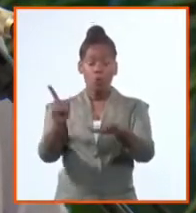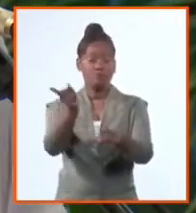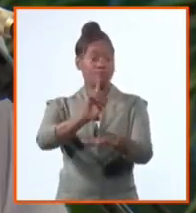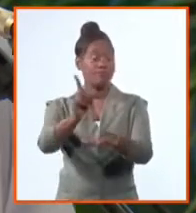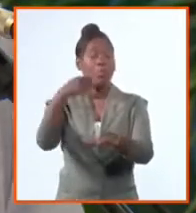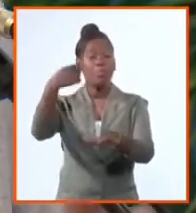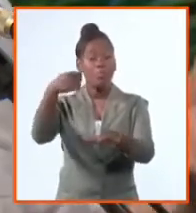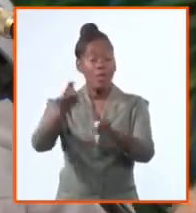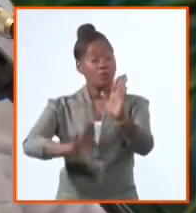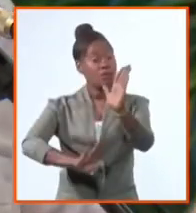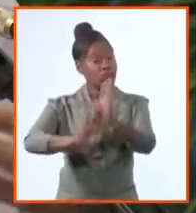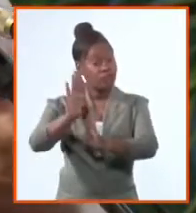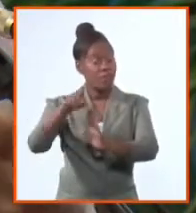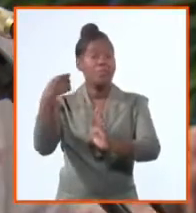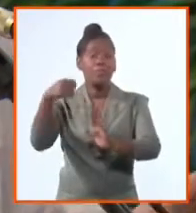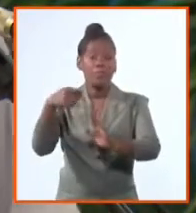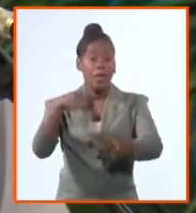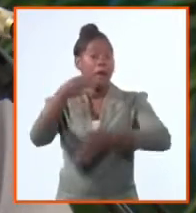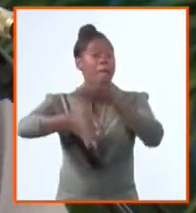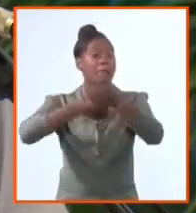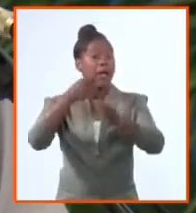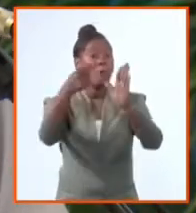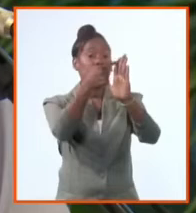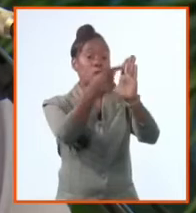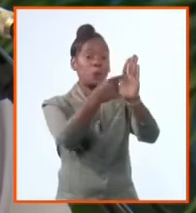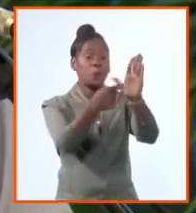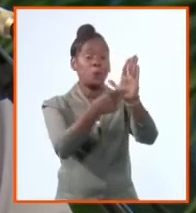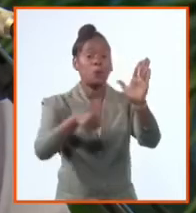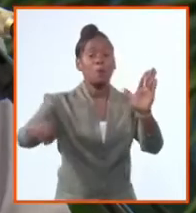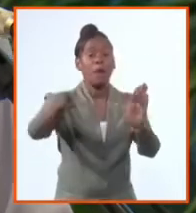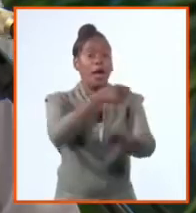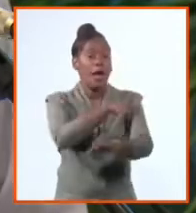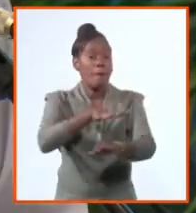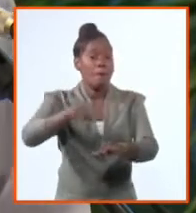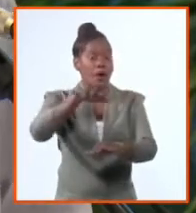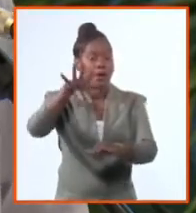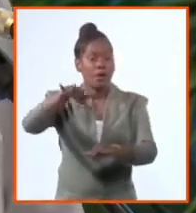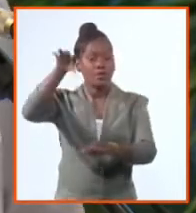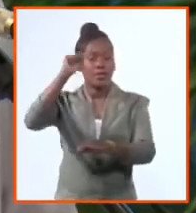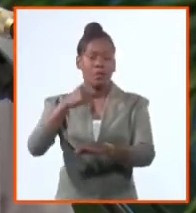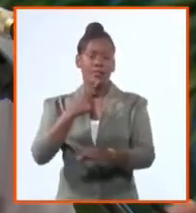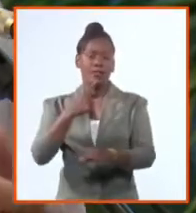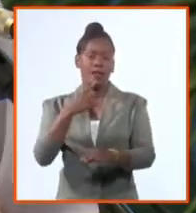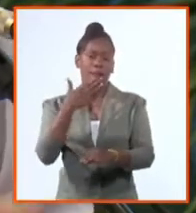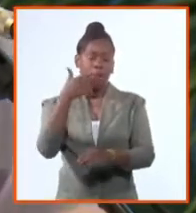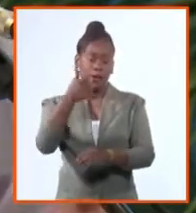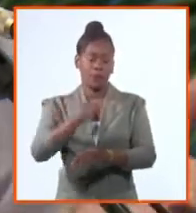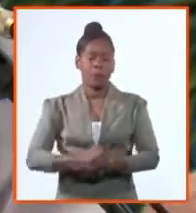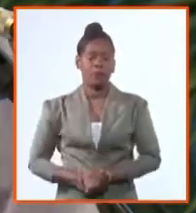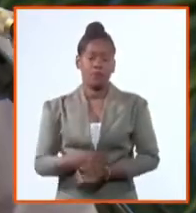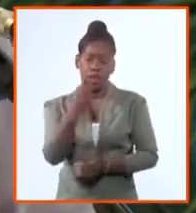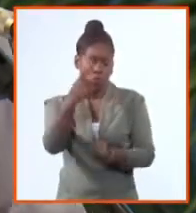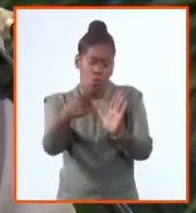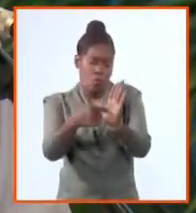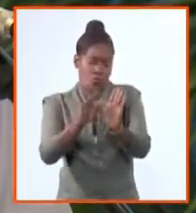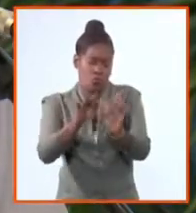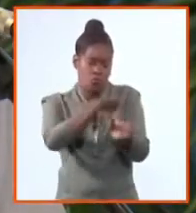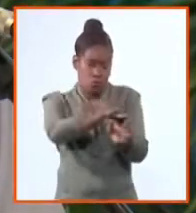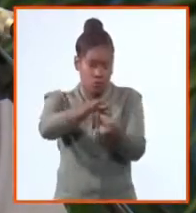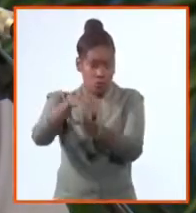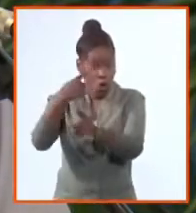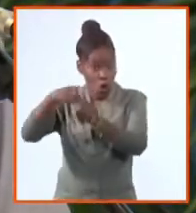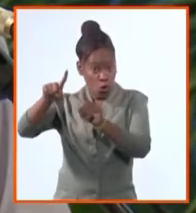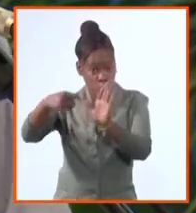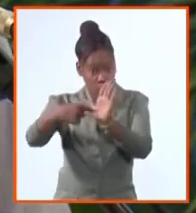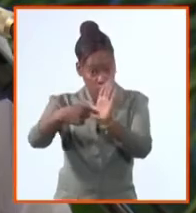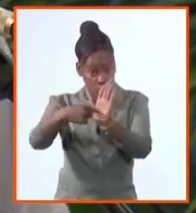que nombrar las cosas más detalladamente, yo diría, en este sentido. Les pongo otro dato, ¿no? Este es un vicio de los economistas, pero